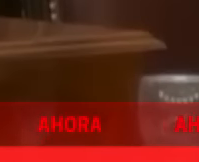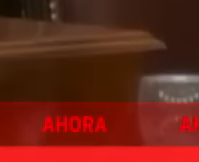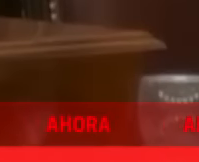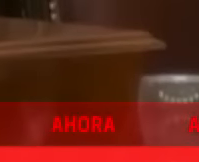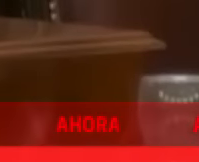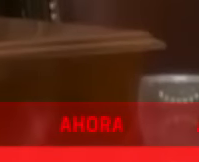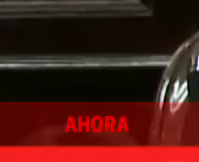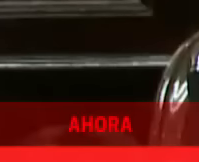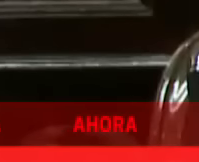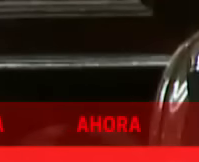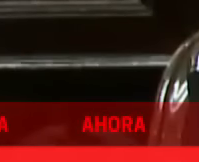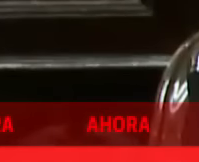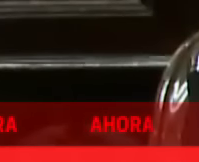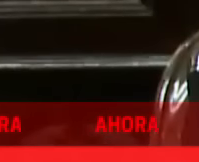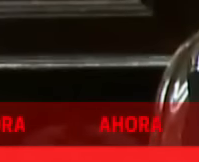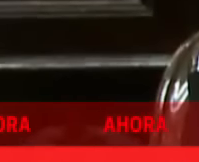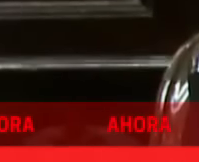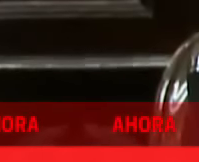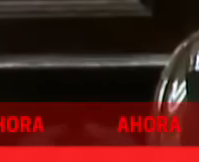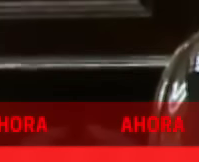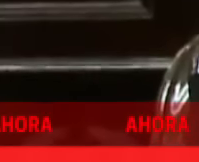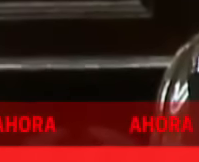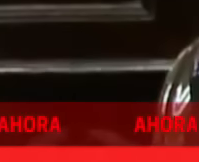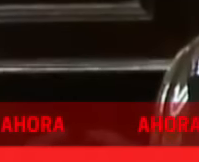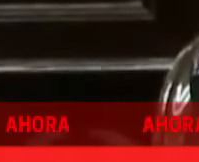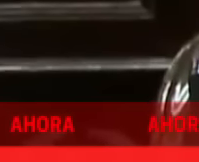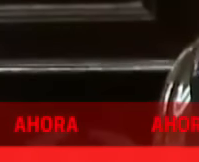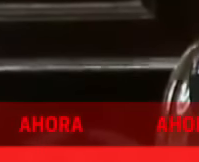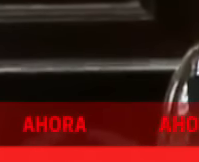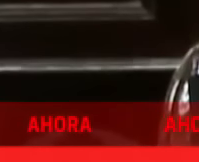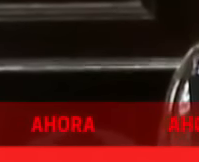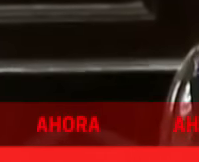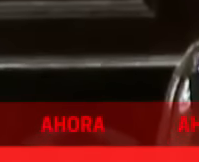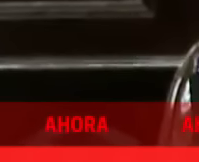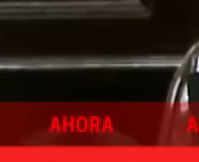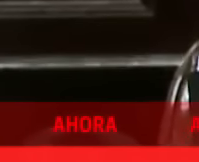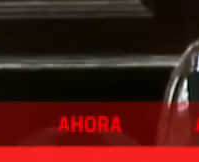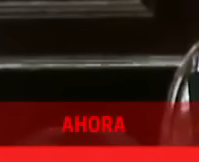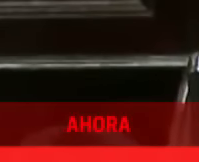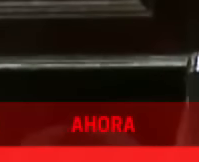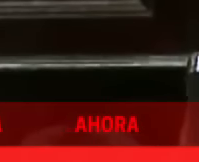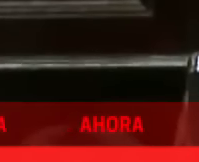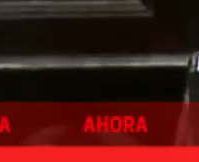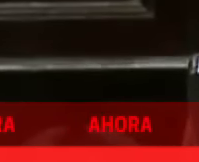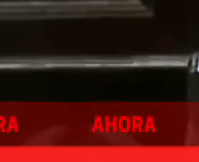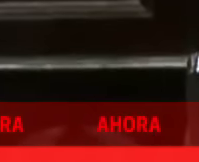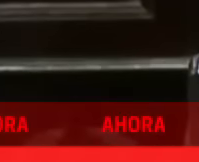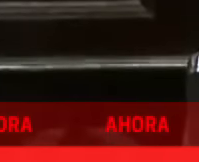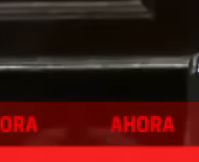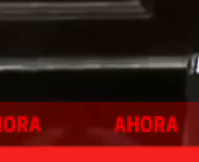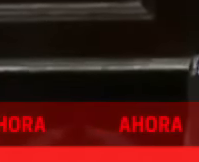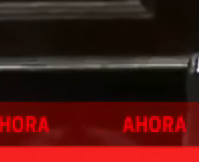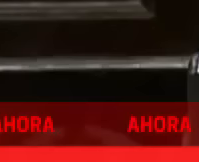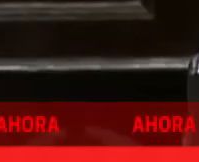Hay dos dictámenes. Hay un dictamen de mayoría y un dictamen de minoría. El dictamen de minoría tiene las dos cosas.